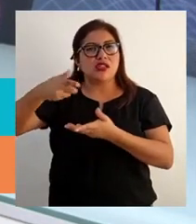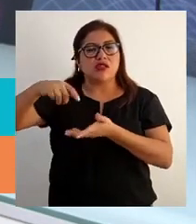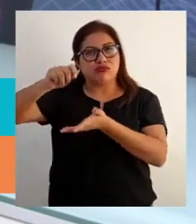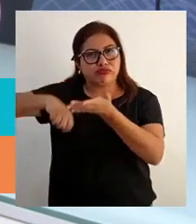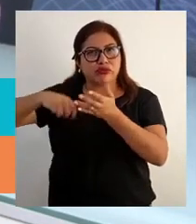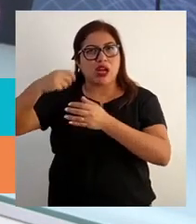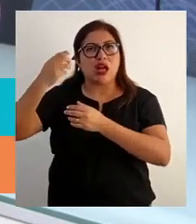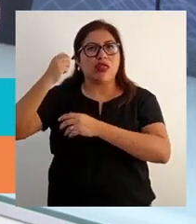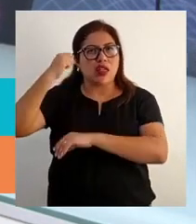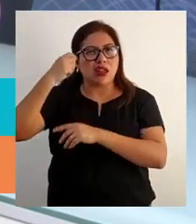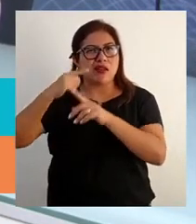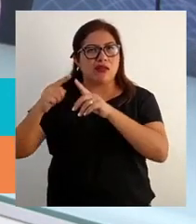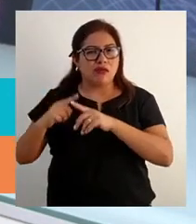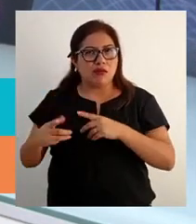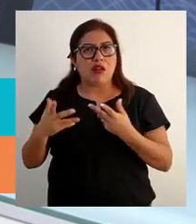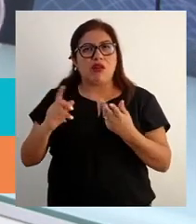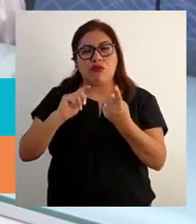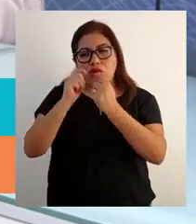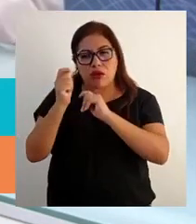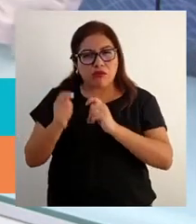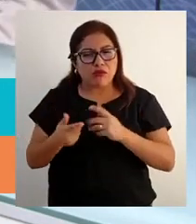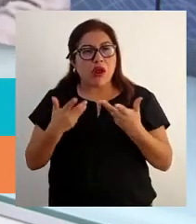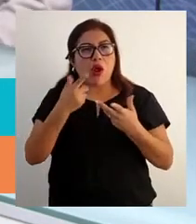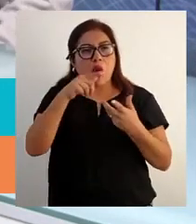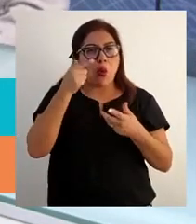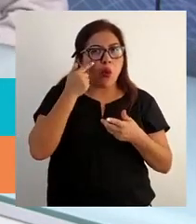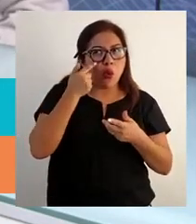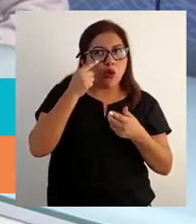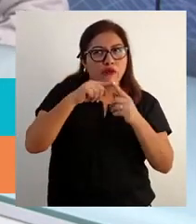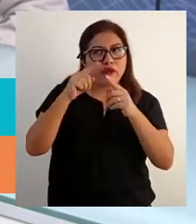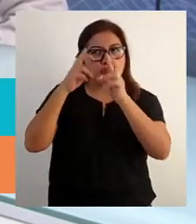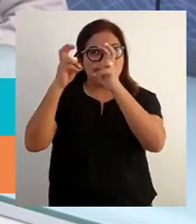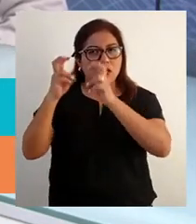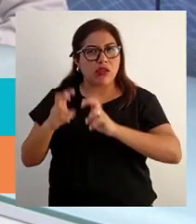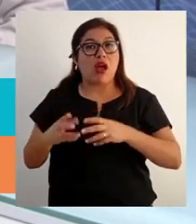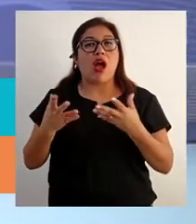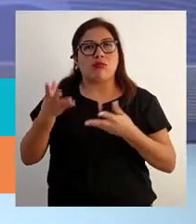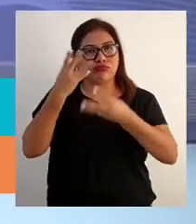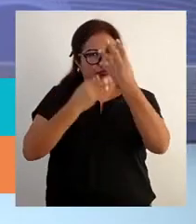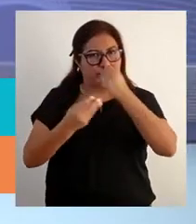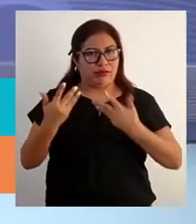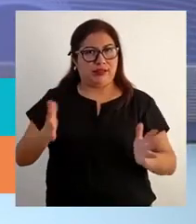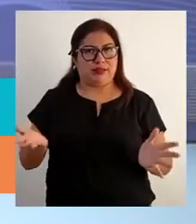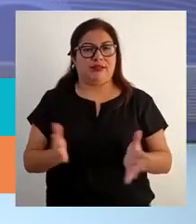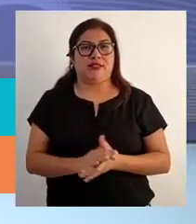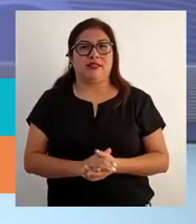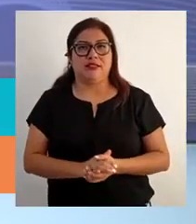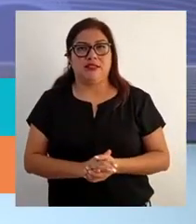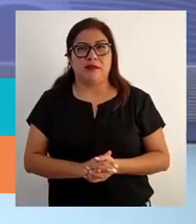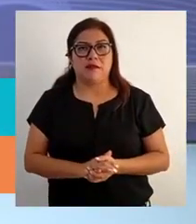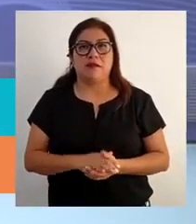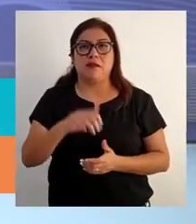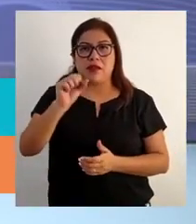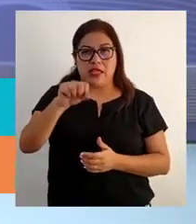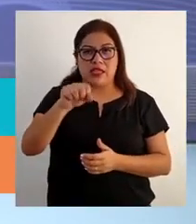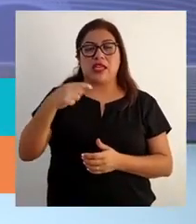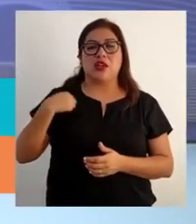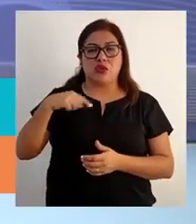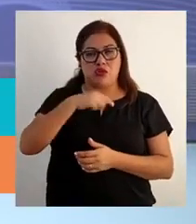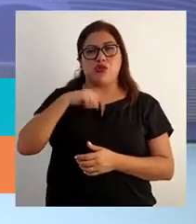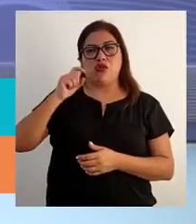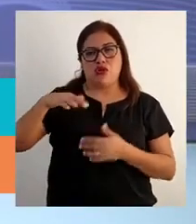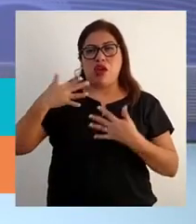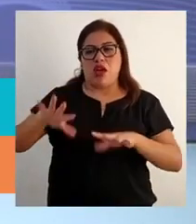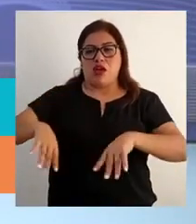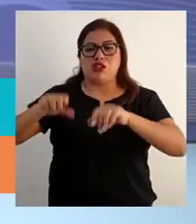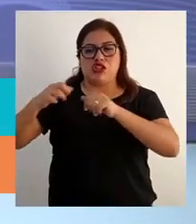el cambio mucho más rápido. De hecho, Enrique, nosotros desde Sense Internacional Perú venimos asumiendo esa responsabilidad. Hace